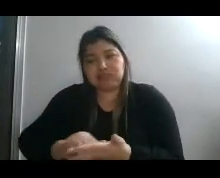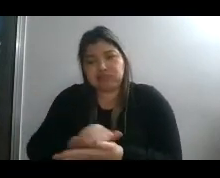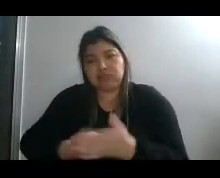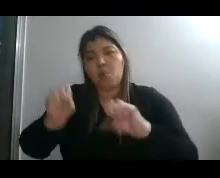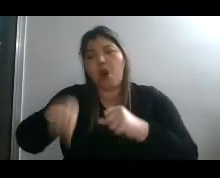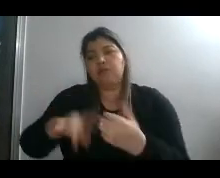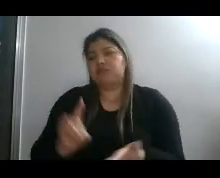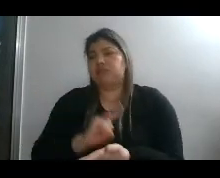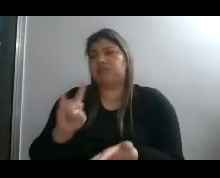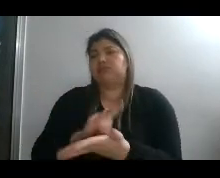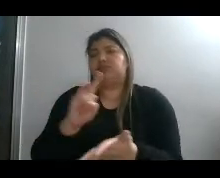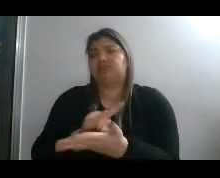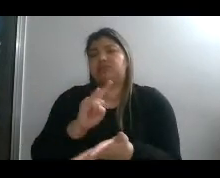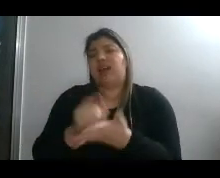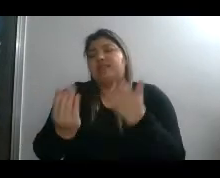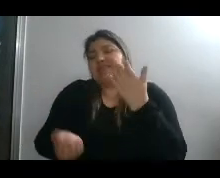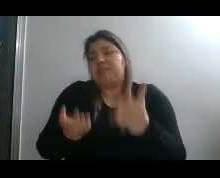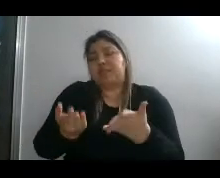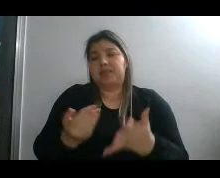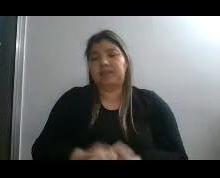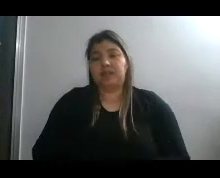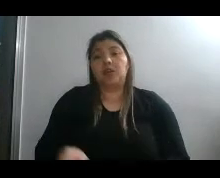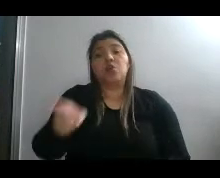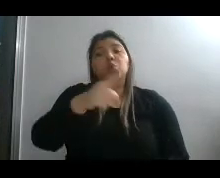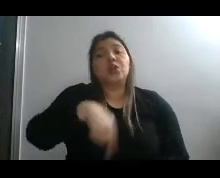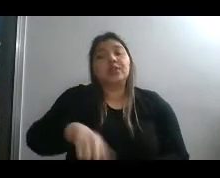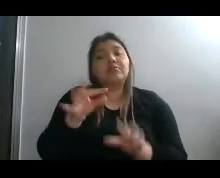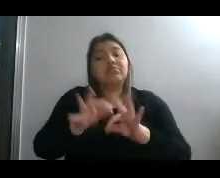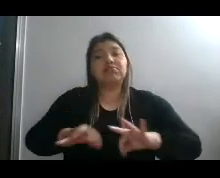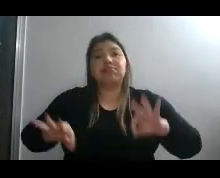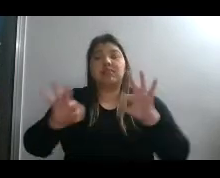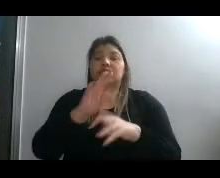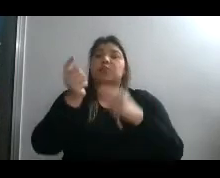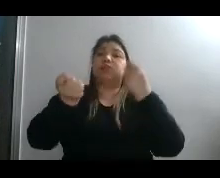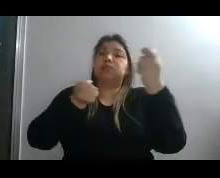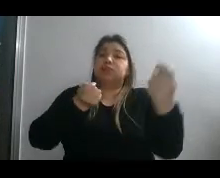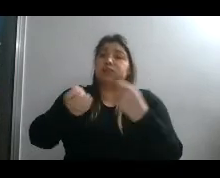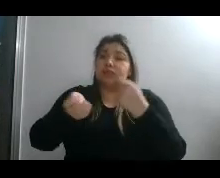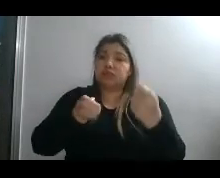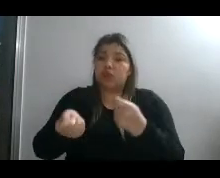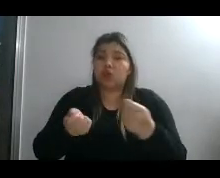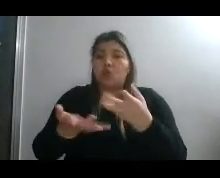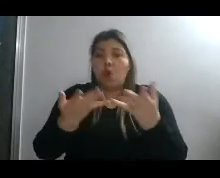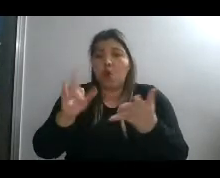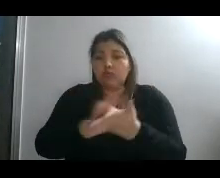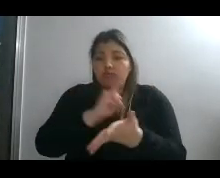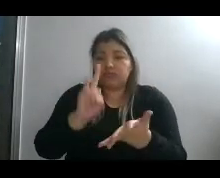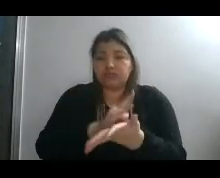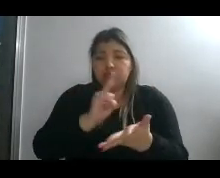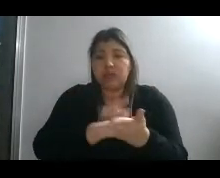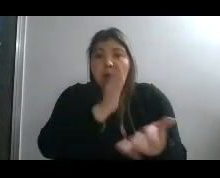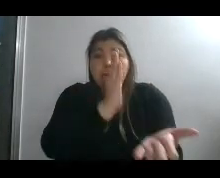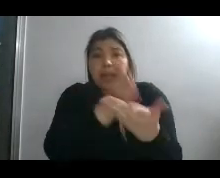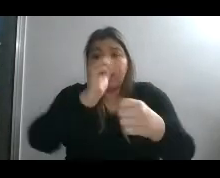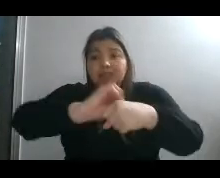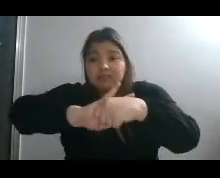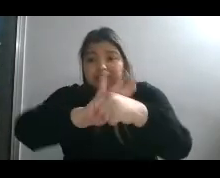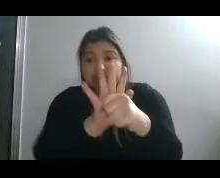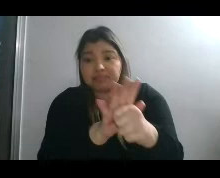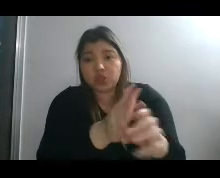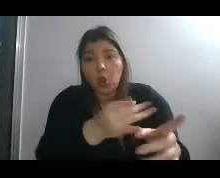va a ser su disposición y cuidado para evitar la contaminación luego de la atención de los